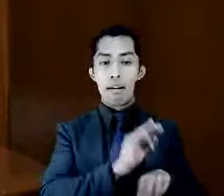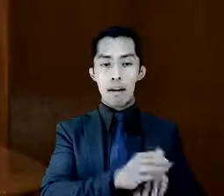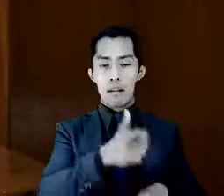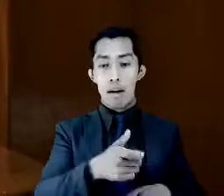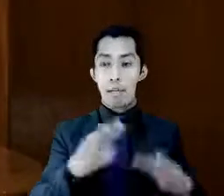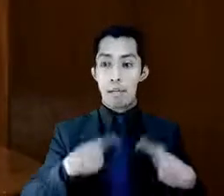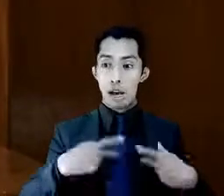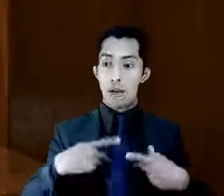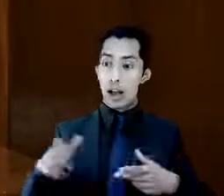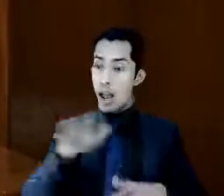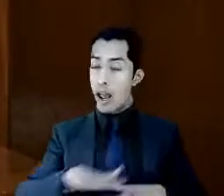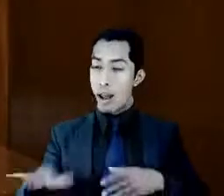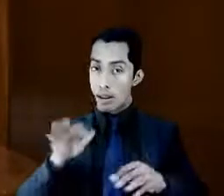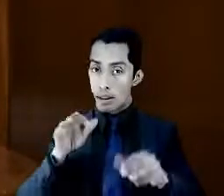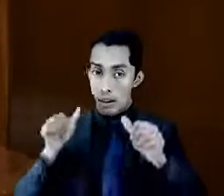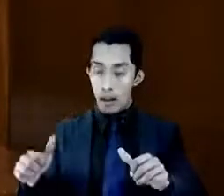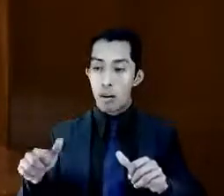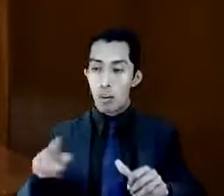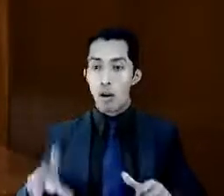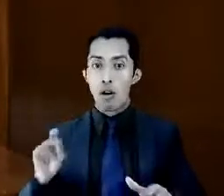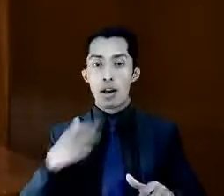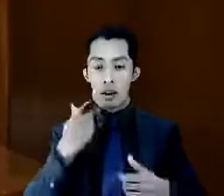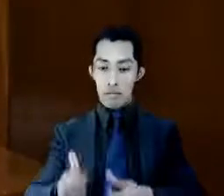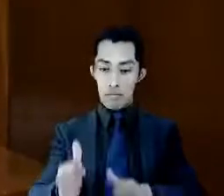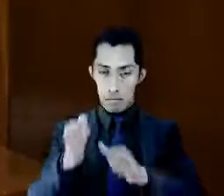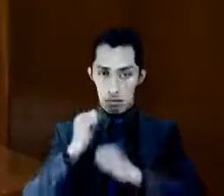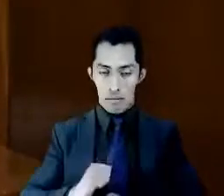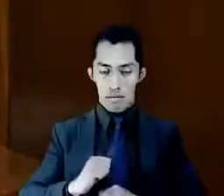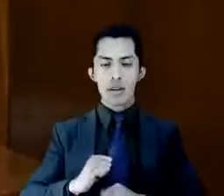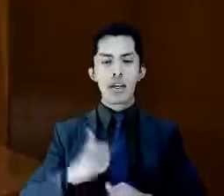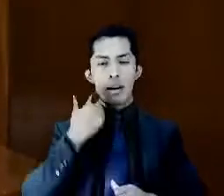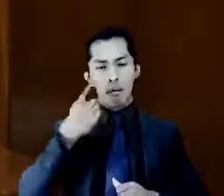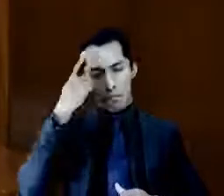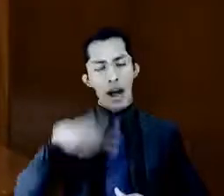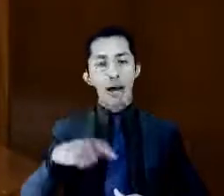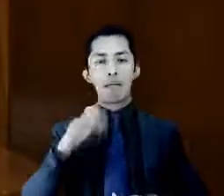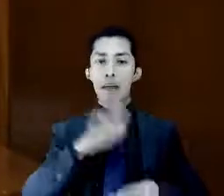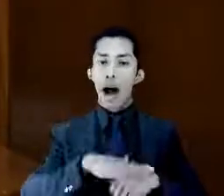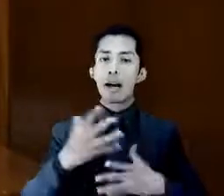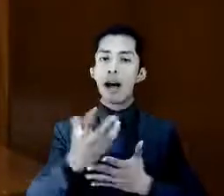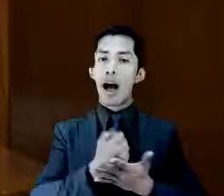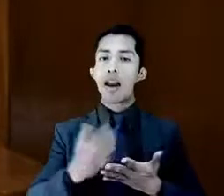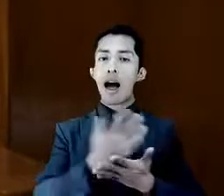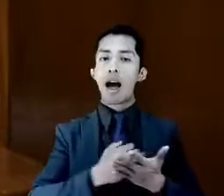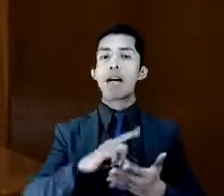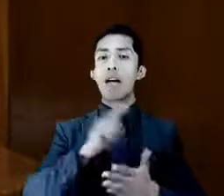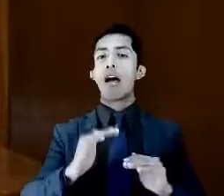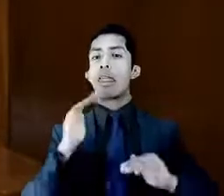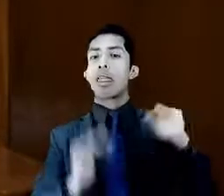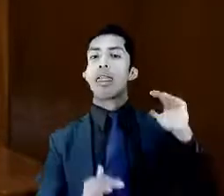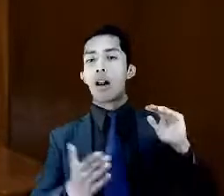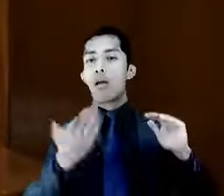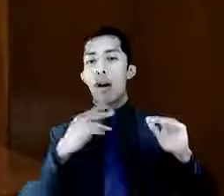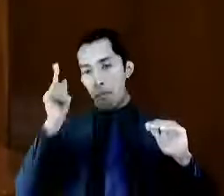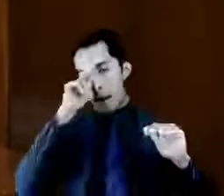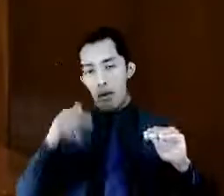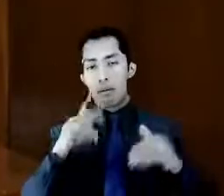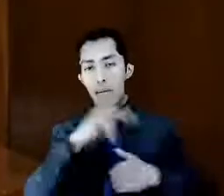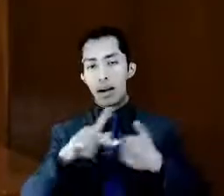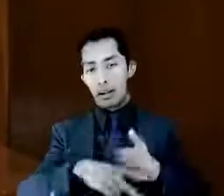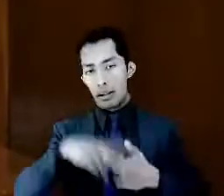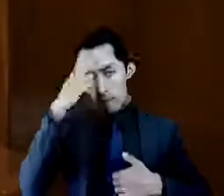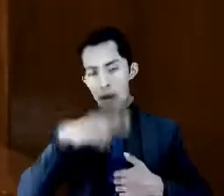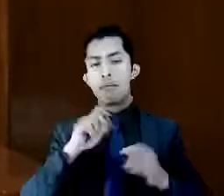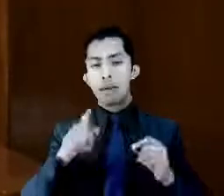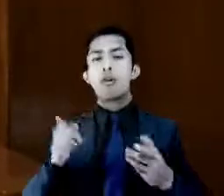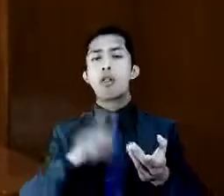al pueblo busca perpetuarse en el poder para acrecentar las desigualdades que imperan en el país y sobre todo